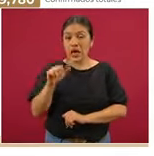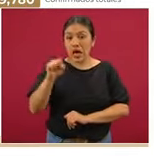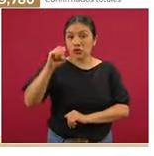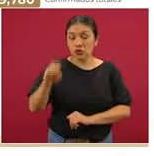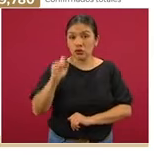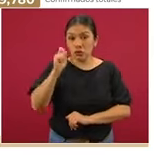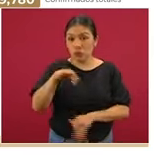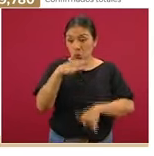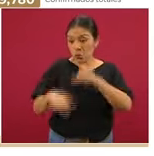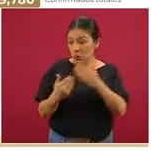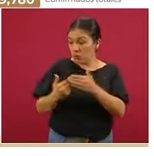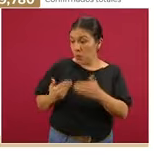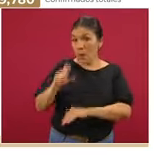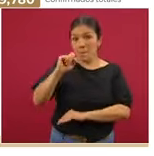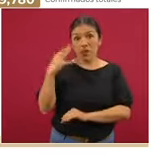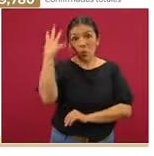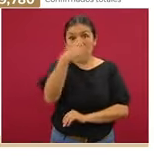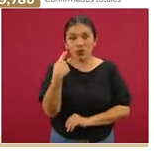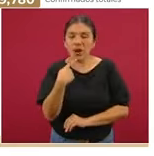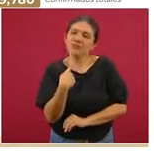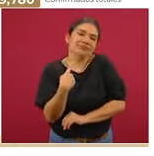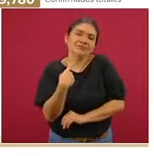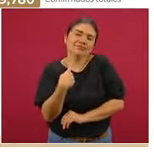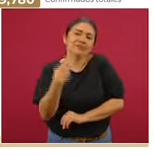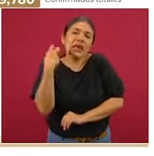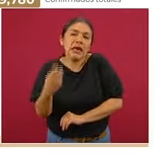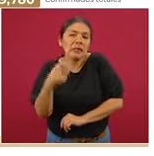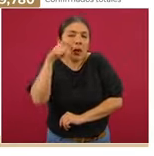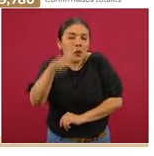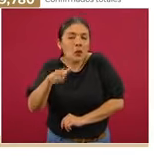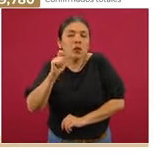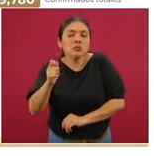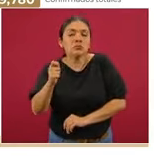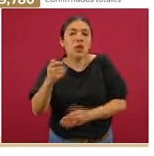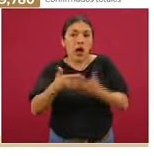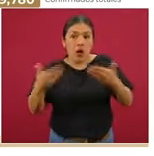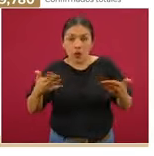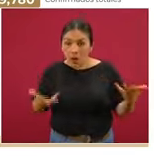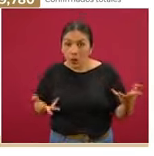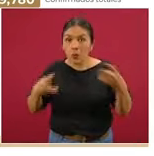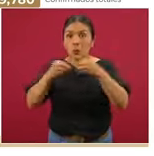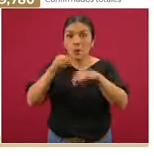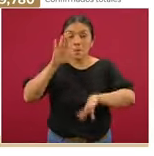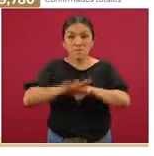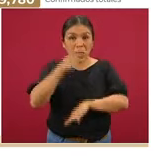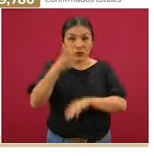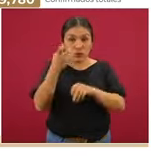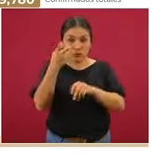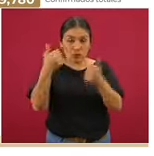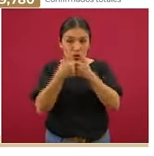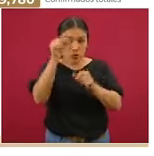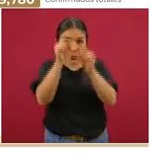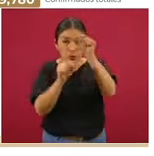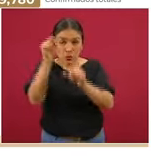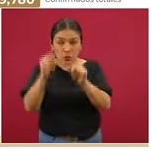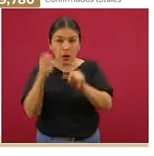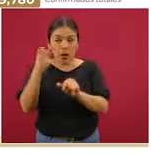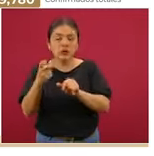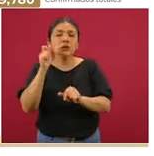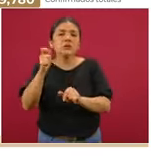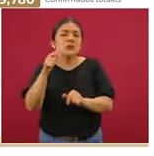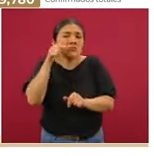lógicamente en las últimas 24 horas. La ocurrencia de estos casos y que ahora se van a sumar a la estadística se dio